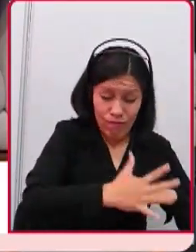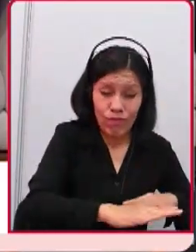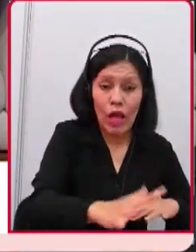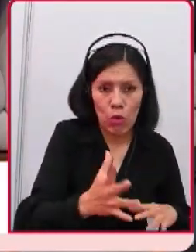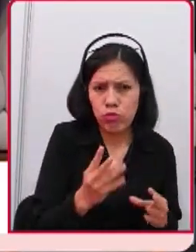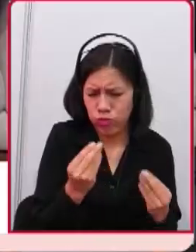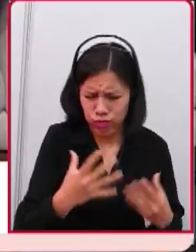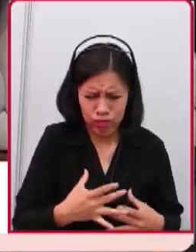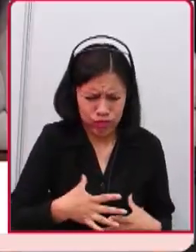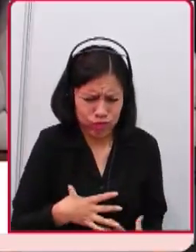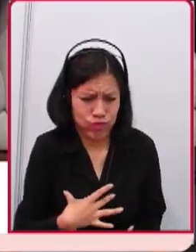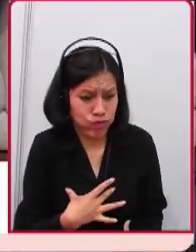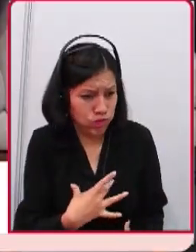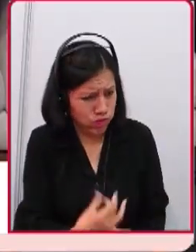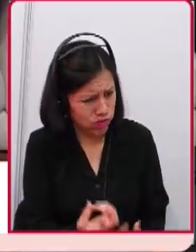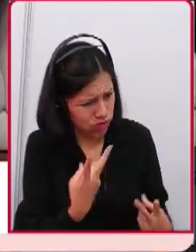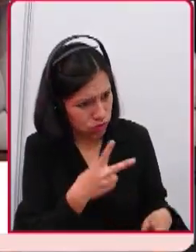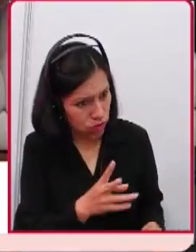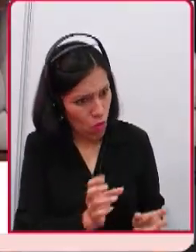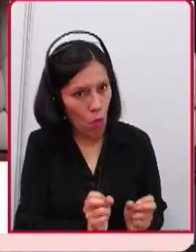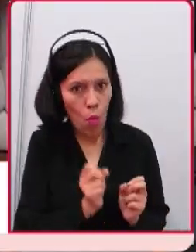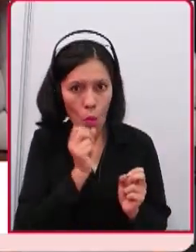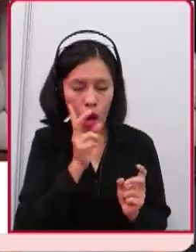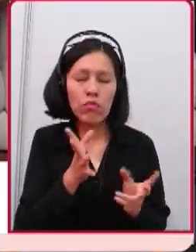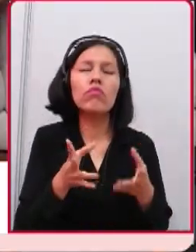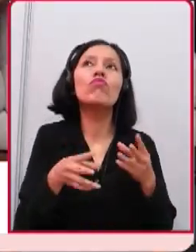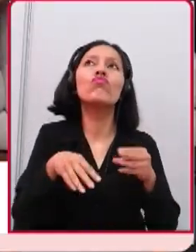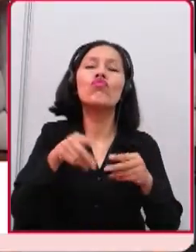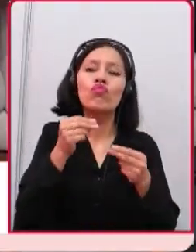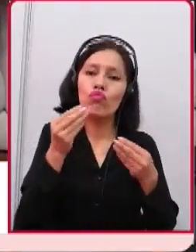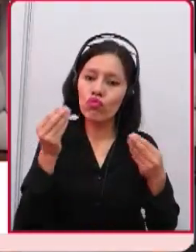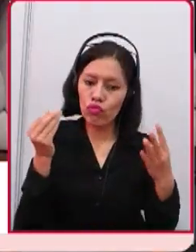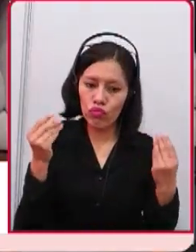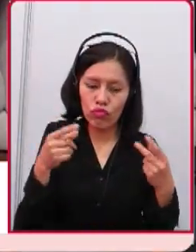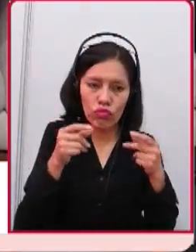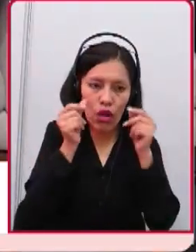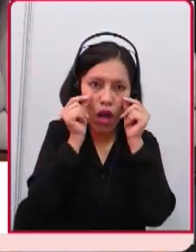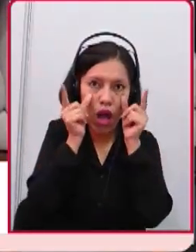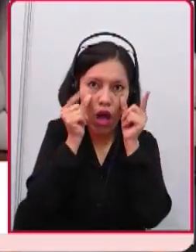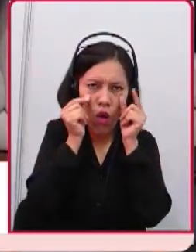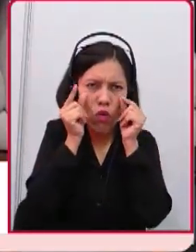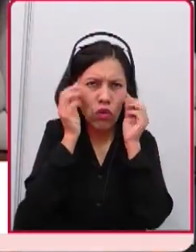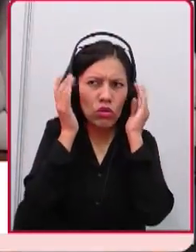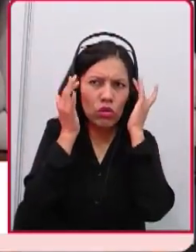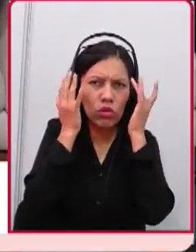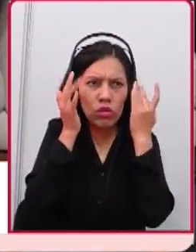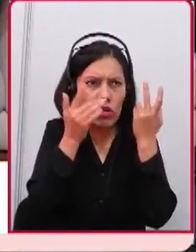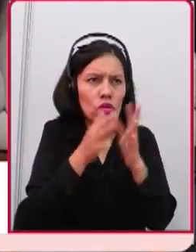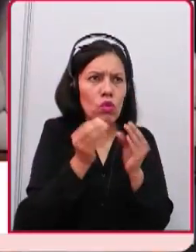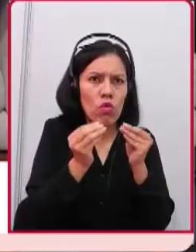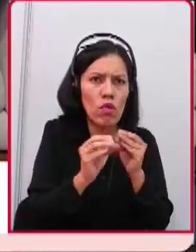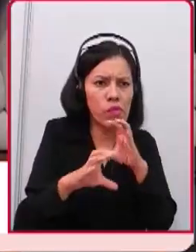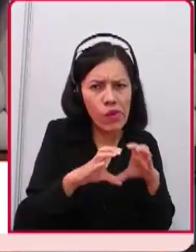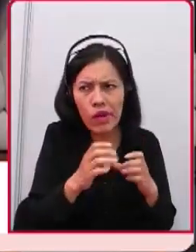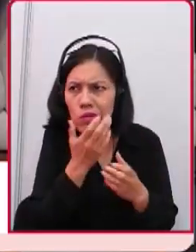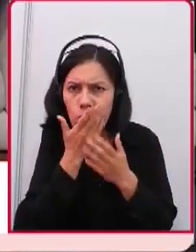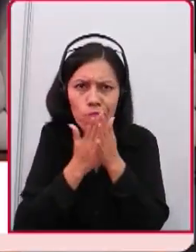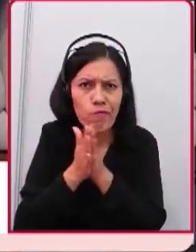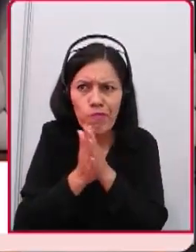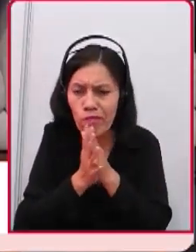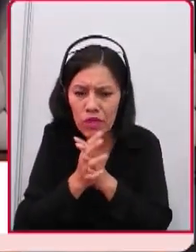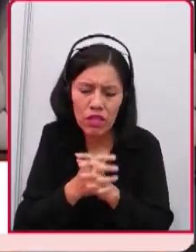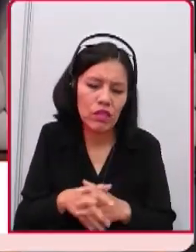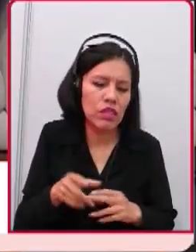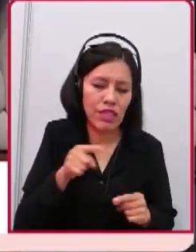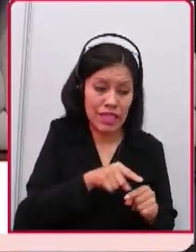interesante. Muchas veces me ha quitado el sueño, pero es muy interesante. No es igual.